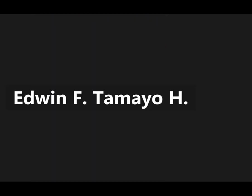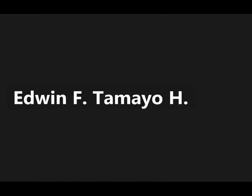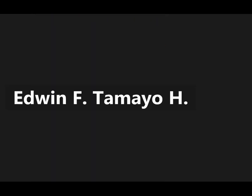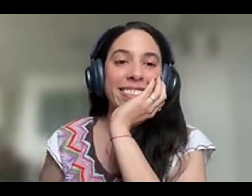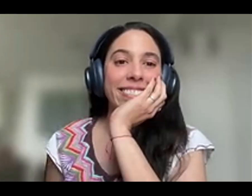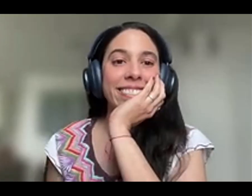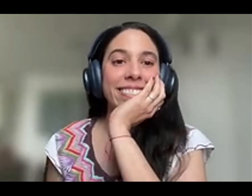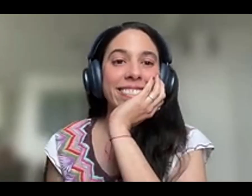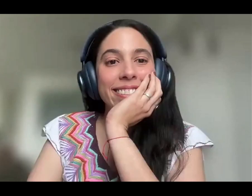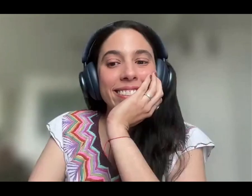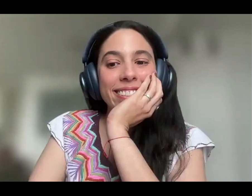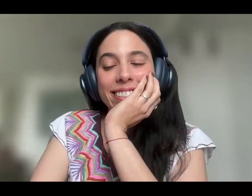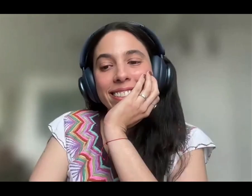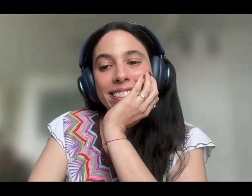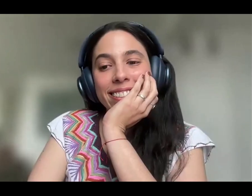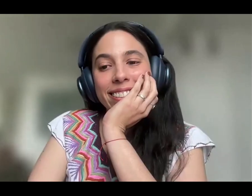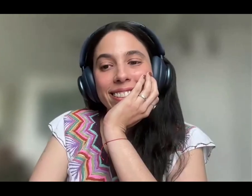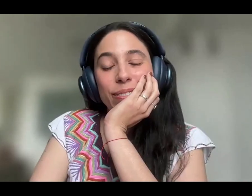Qué bello.